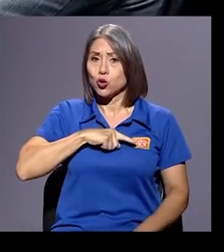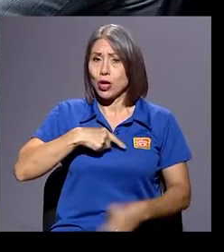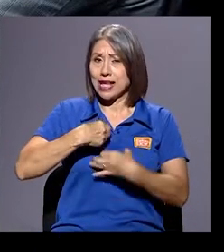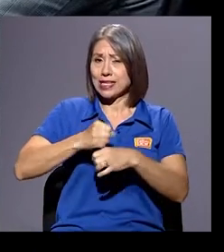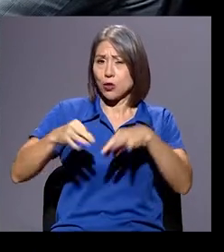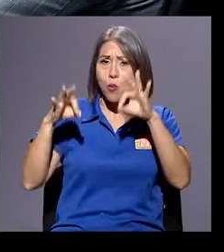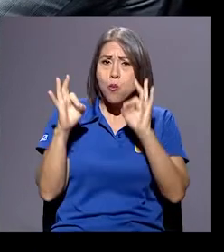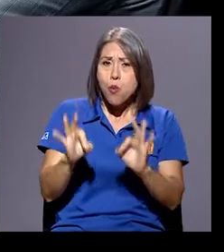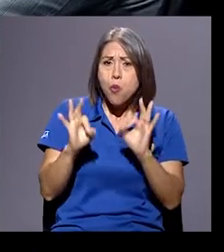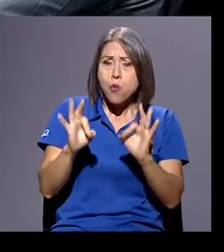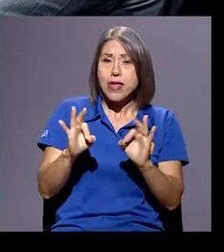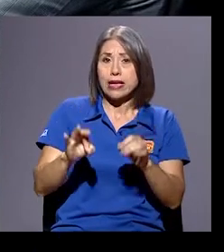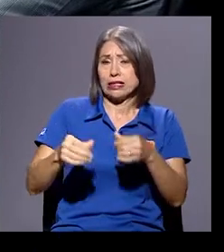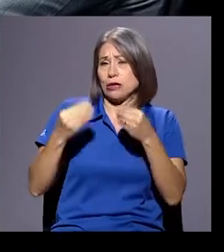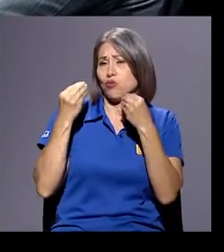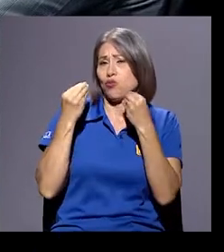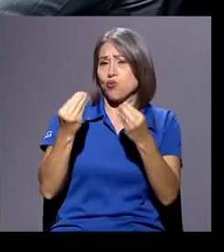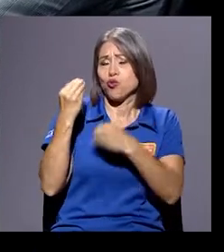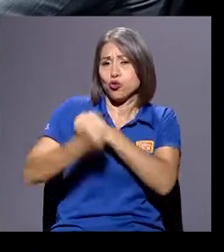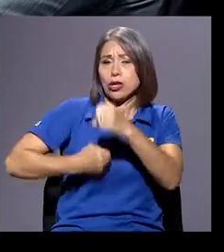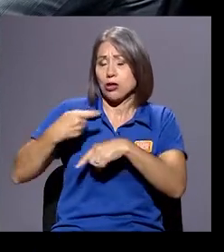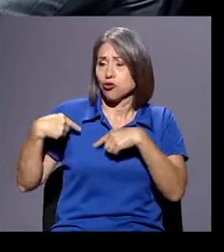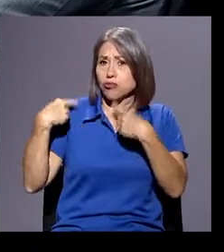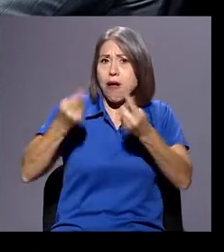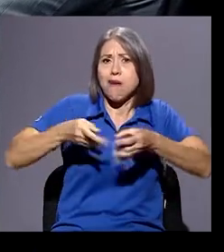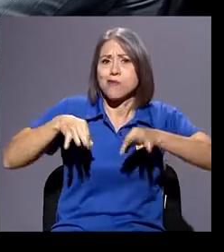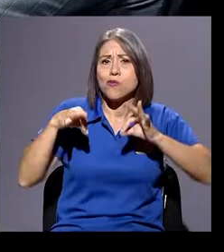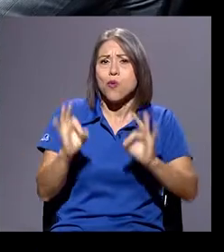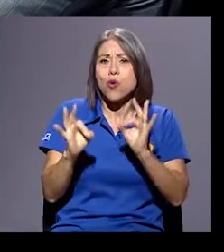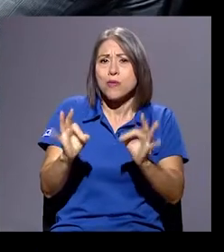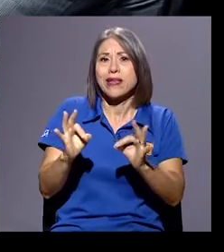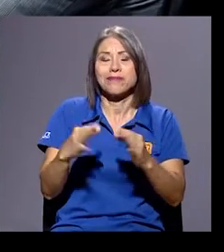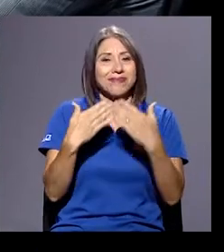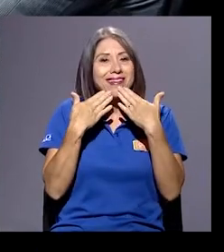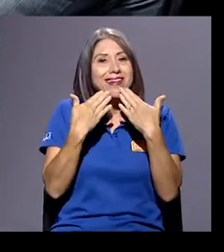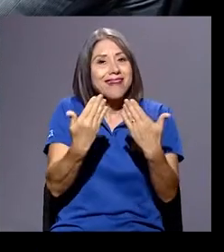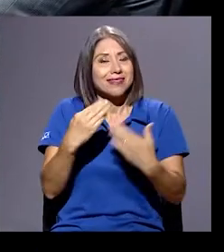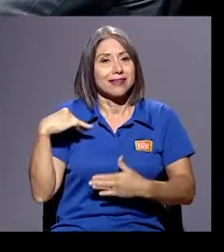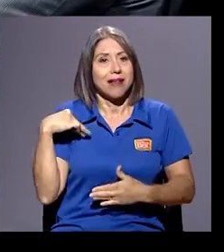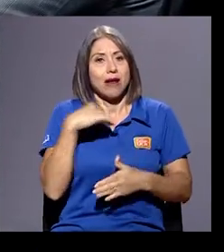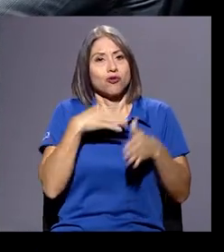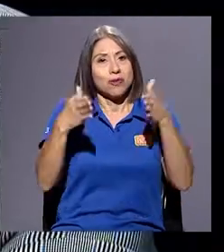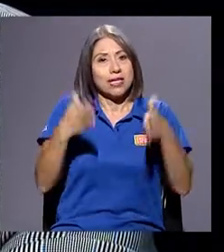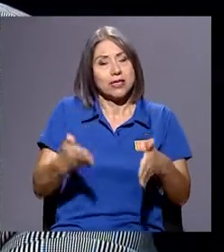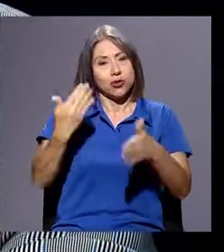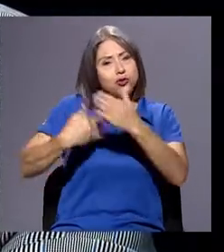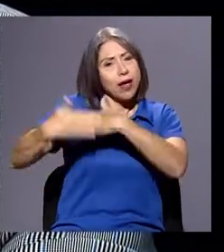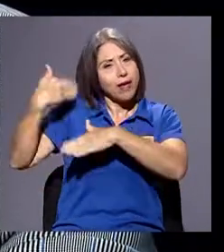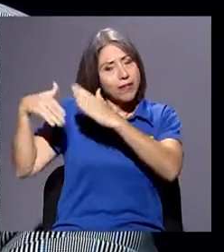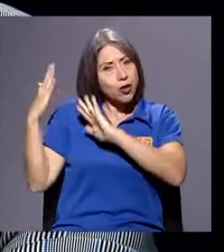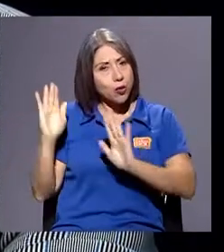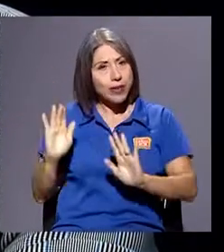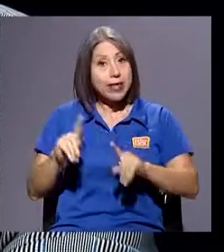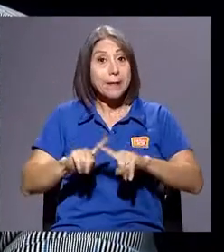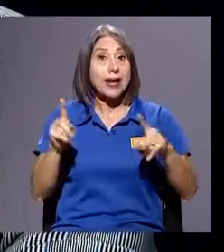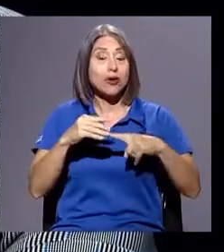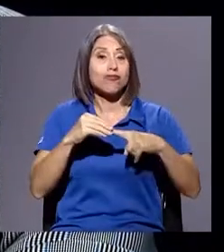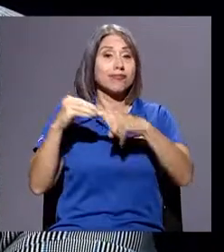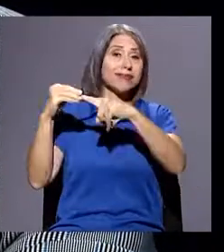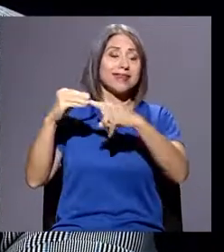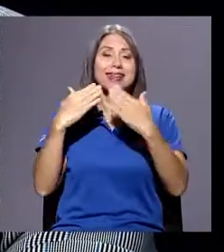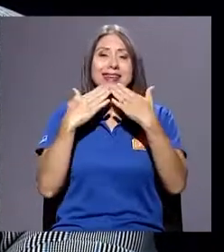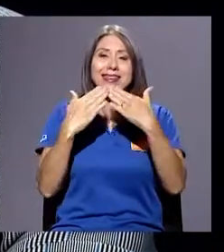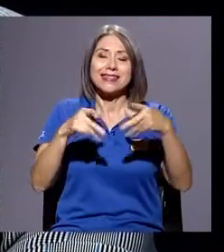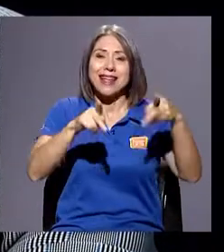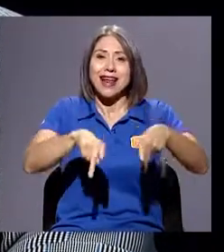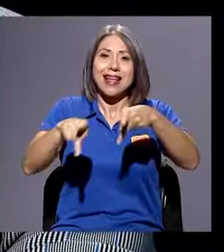lo que hemos hecho muy bien por años, y esto es gracias a tanto los ministros que han estado anteriormente, pero sobre todo a la gente que